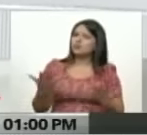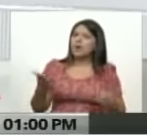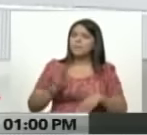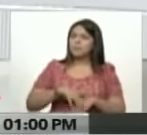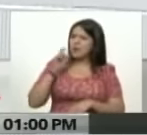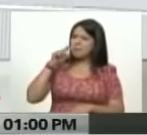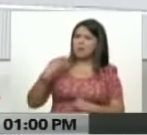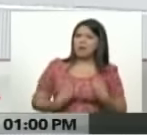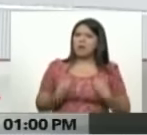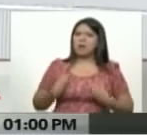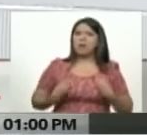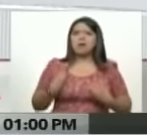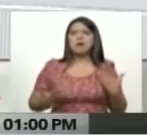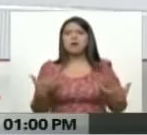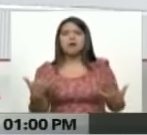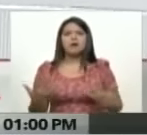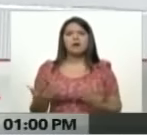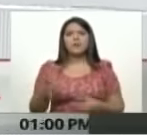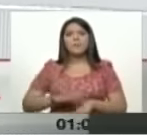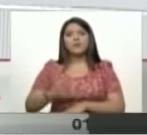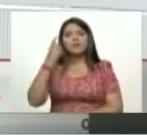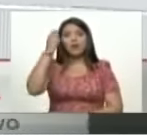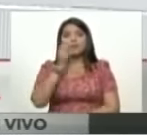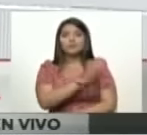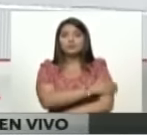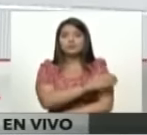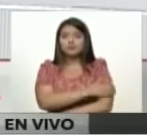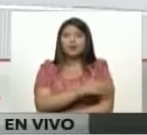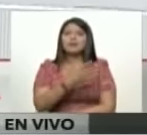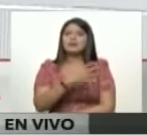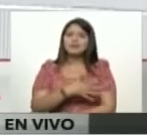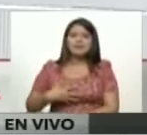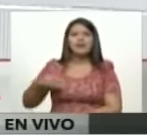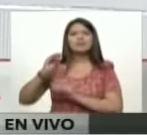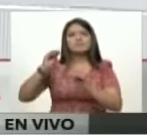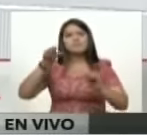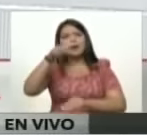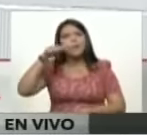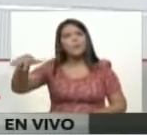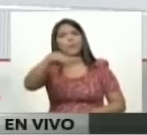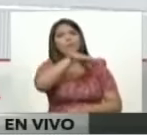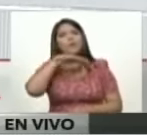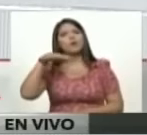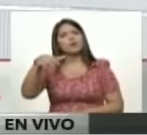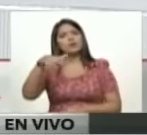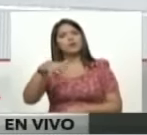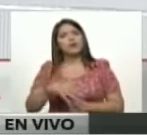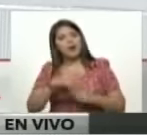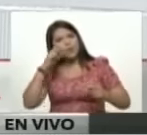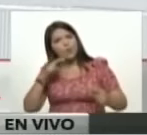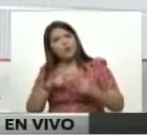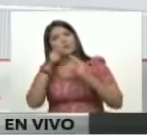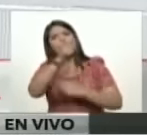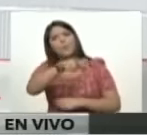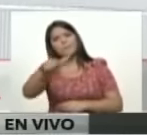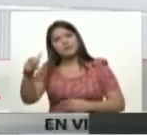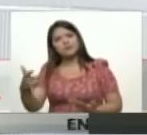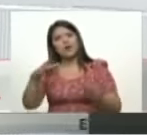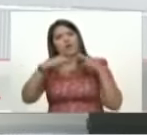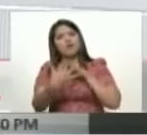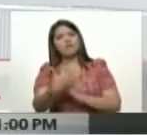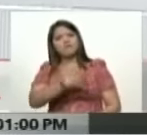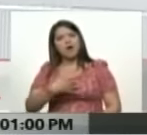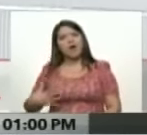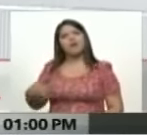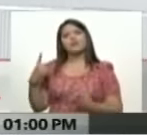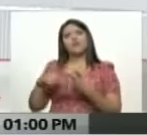desespero en que la derecha pretende suscitar al pueblo, que me encuentro con gente que en los barrios, en las